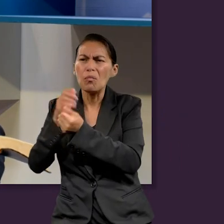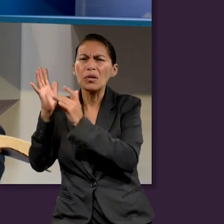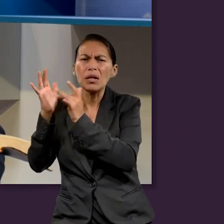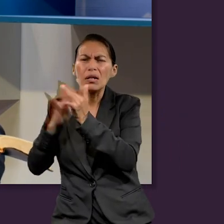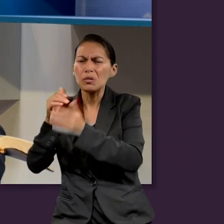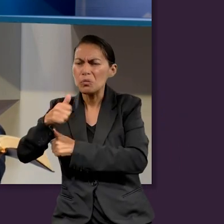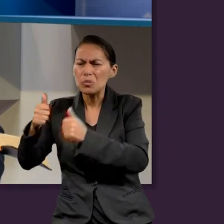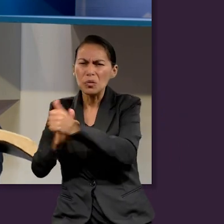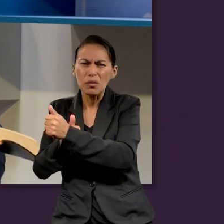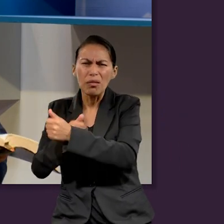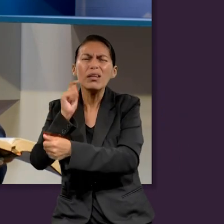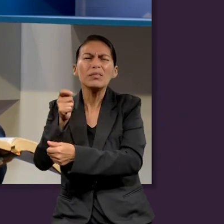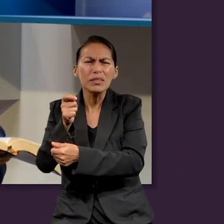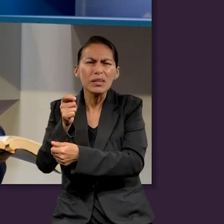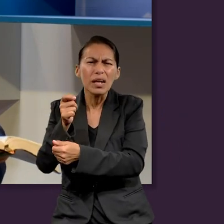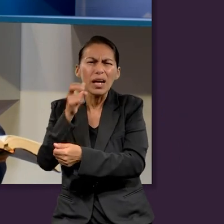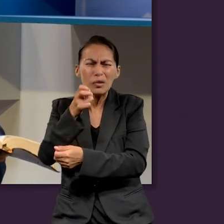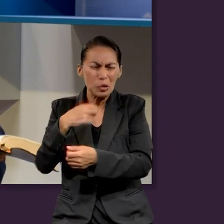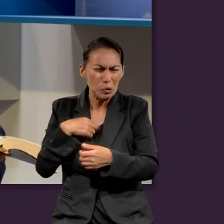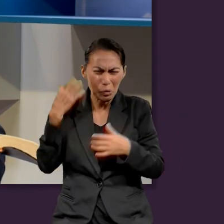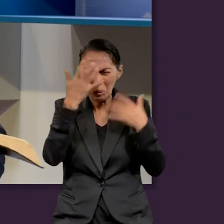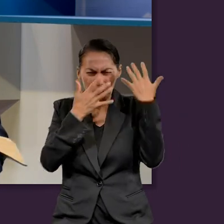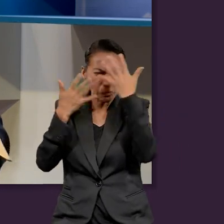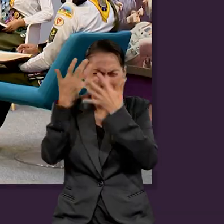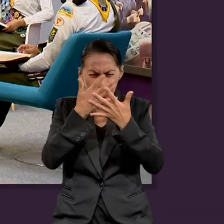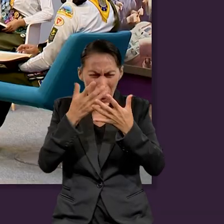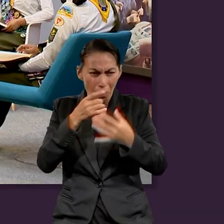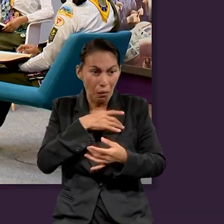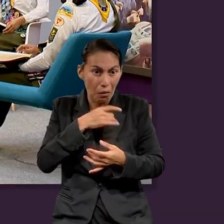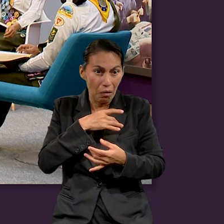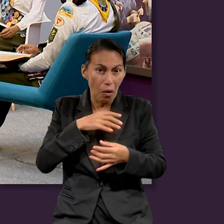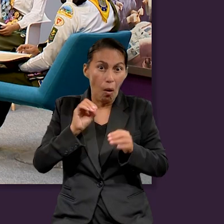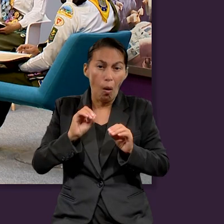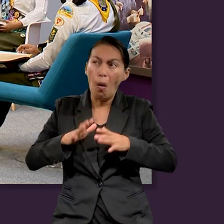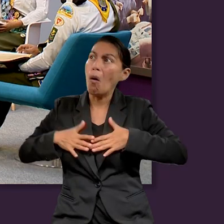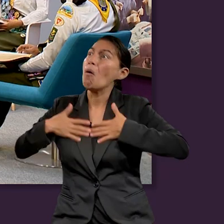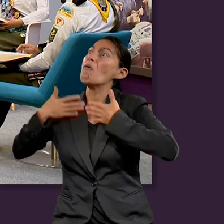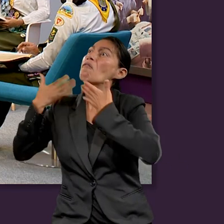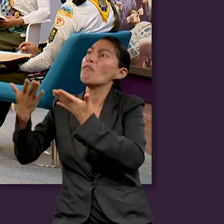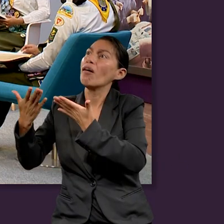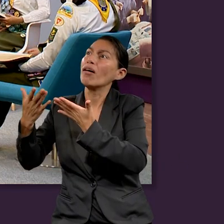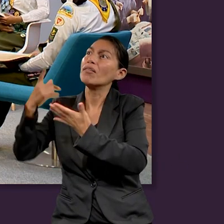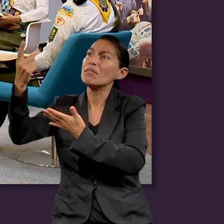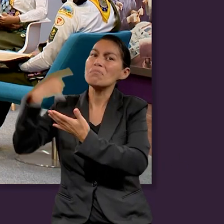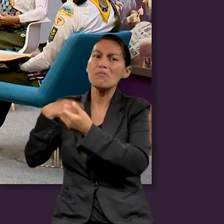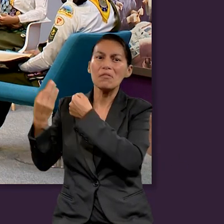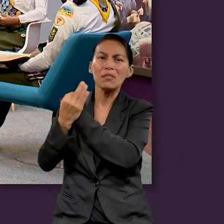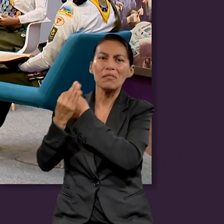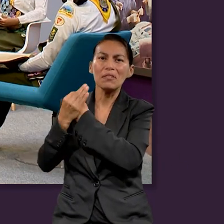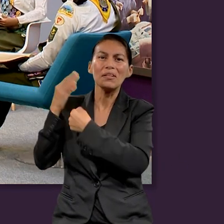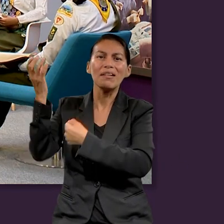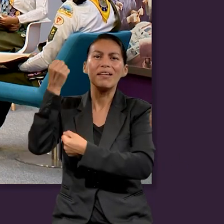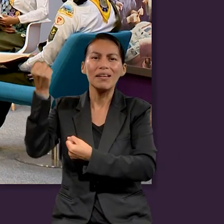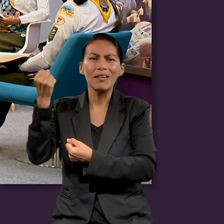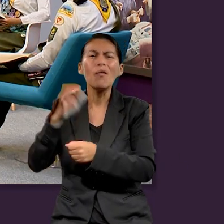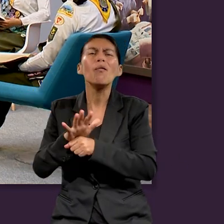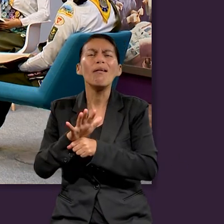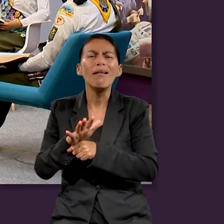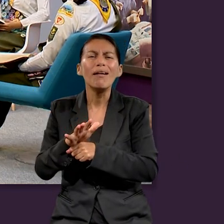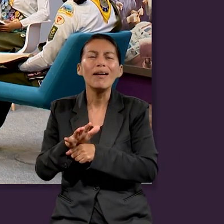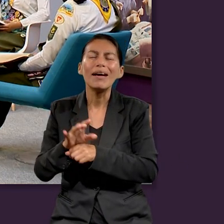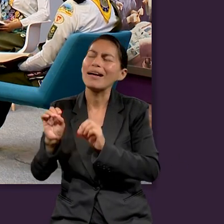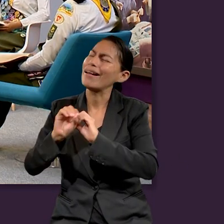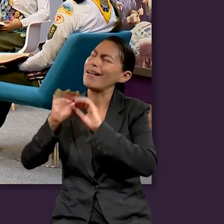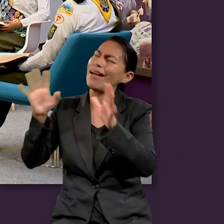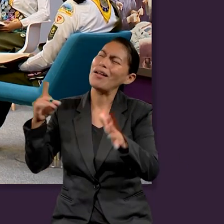con nosotros debemos tenerle miedo o podemos estar confiados que él está luchando a nuestro favor Claro que